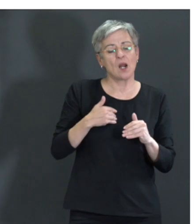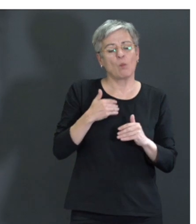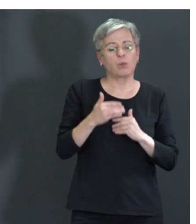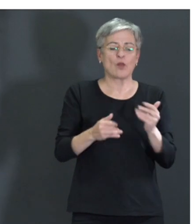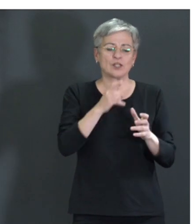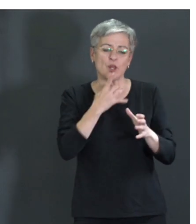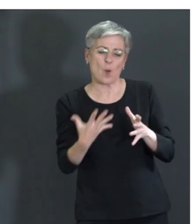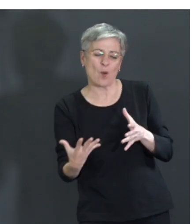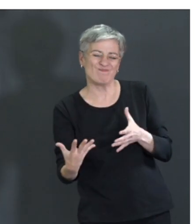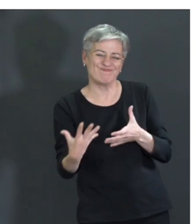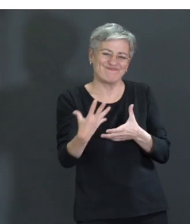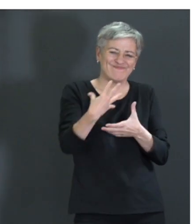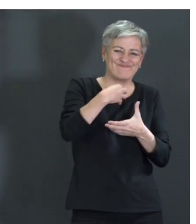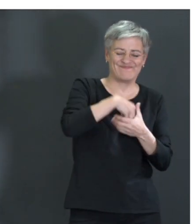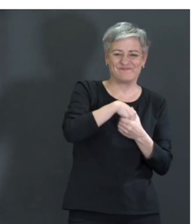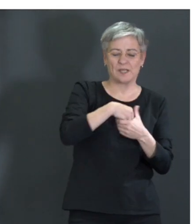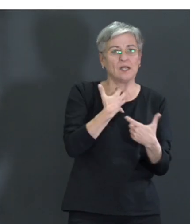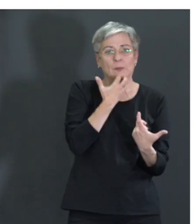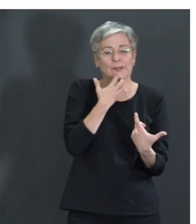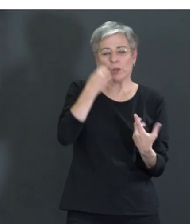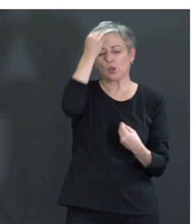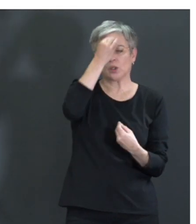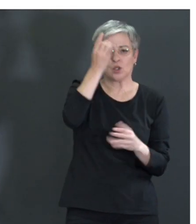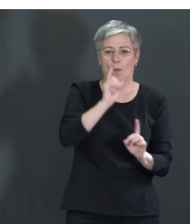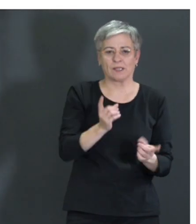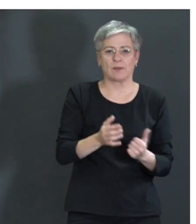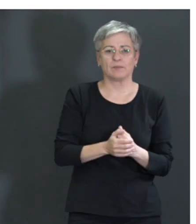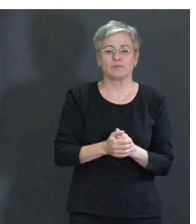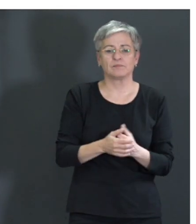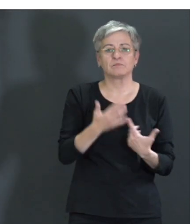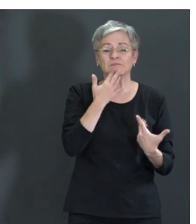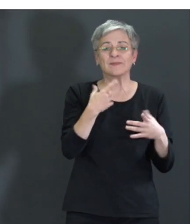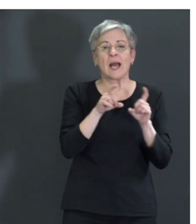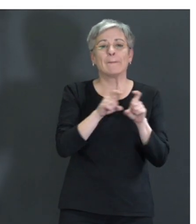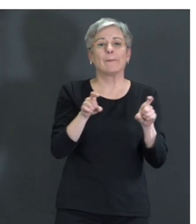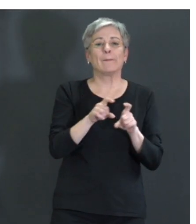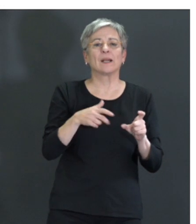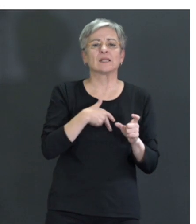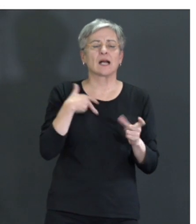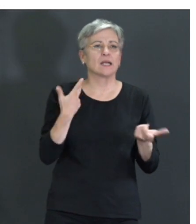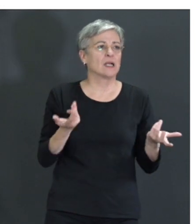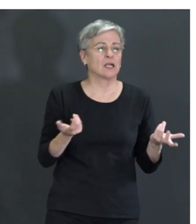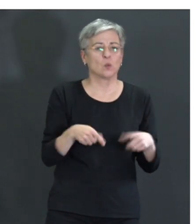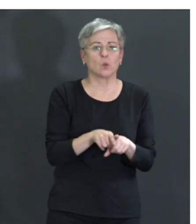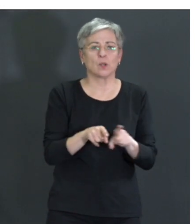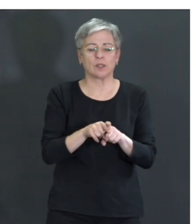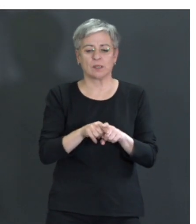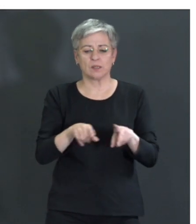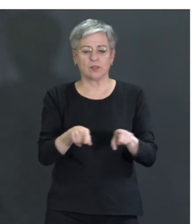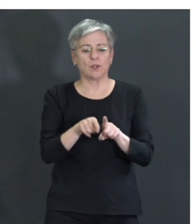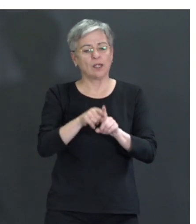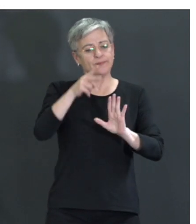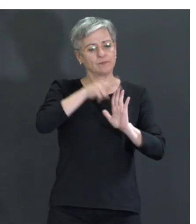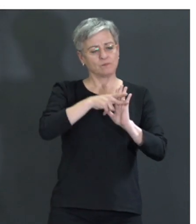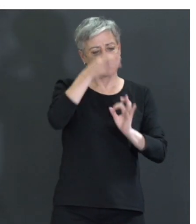también quizá no pensamos, ¿no? Tenemos, en las empresas en general se implantan procesos muy